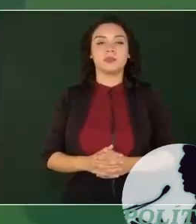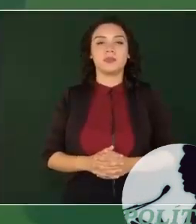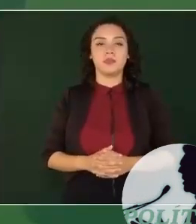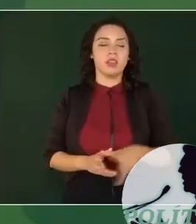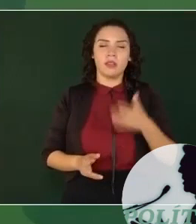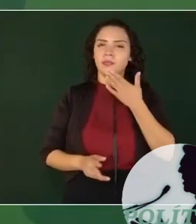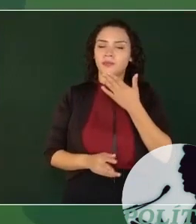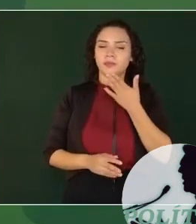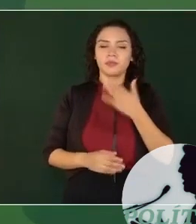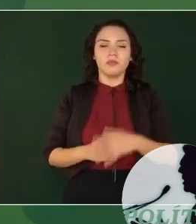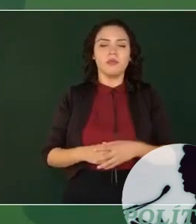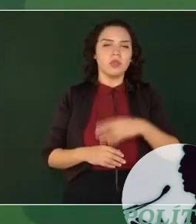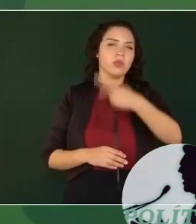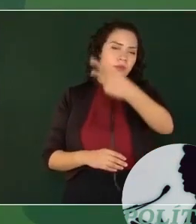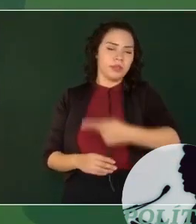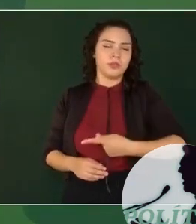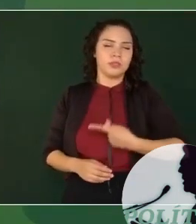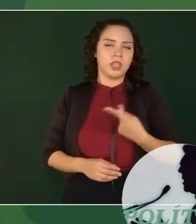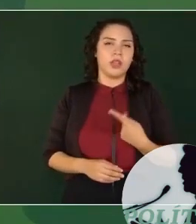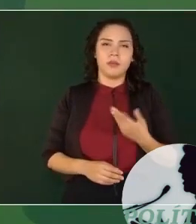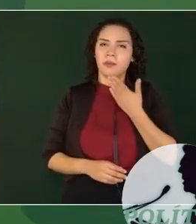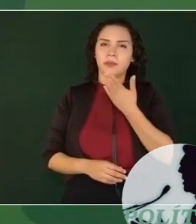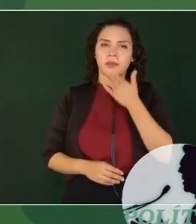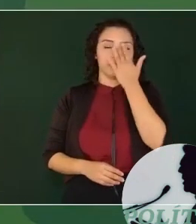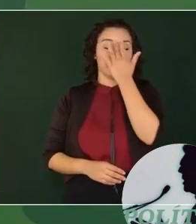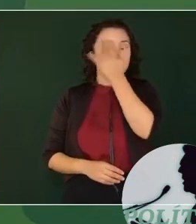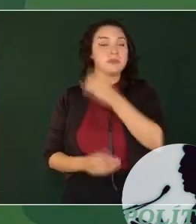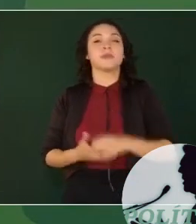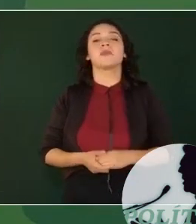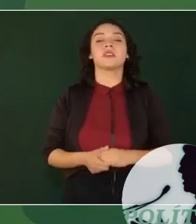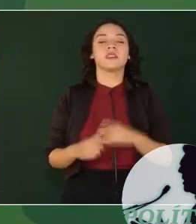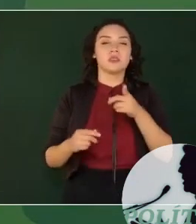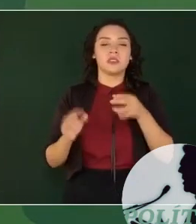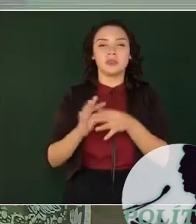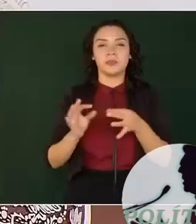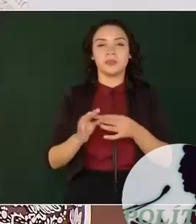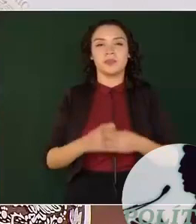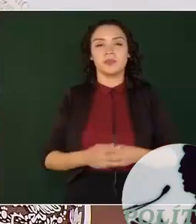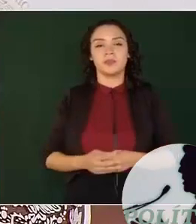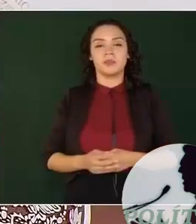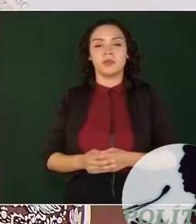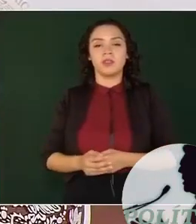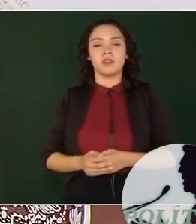esa pregunta y te referiste a